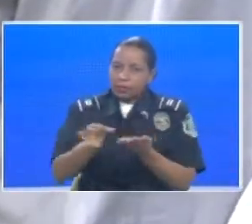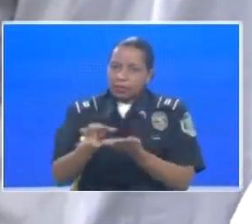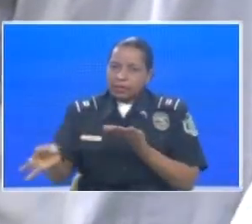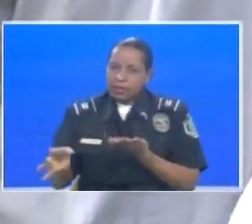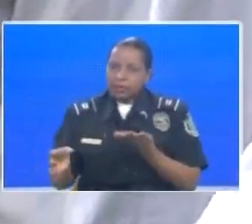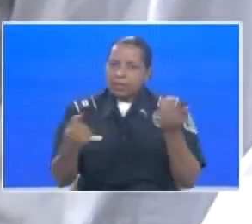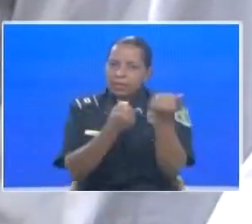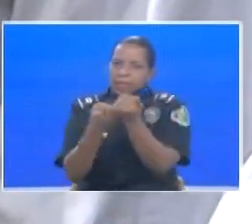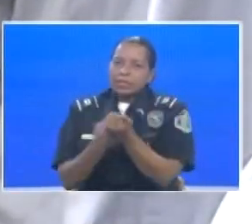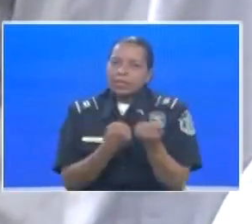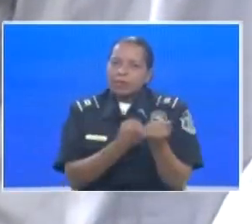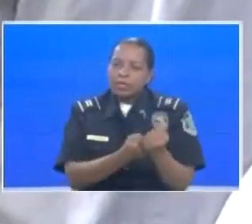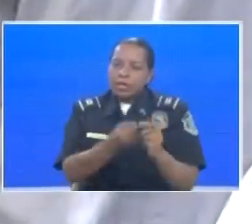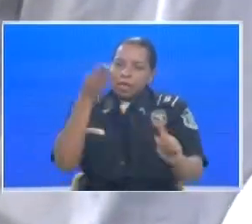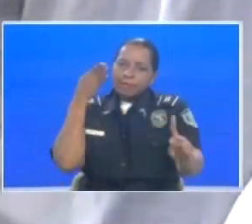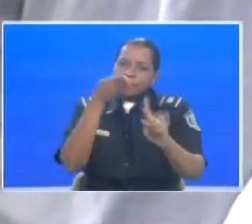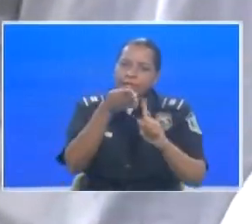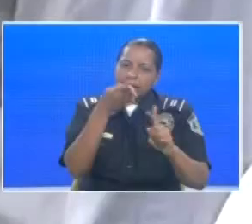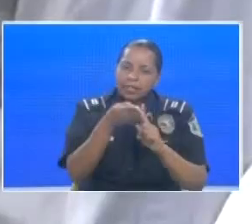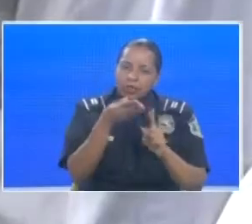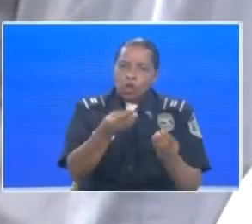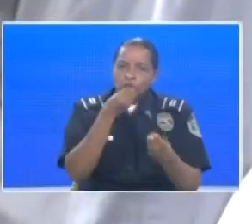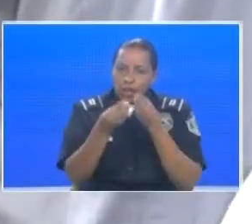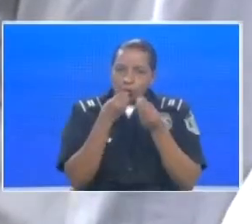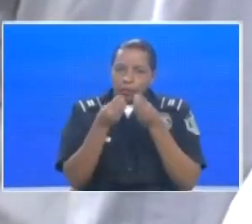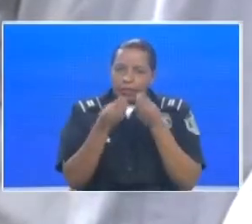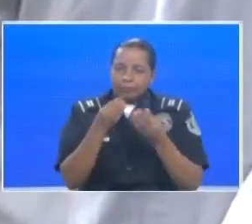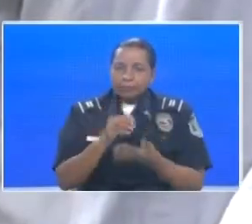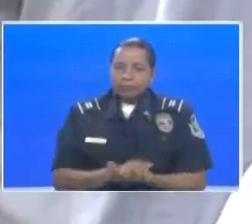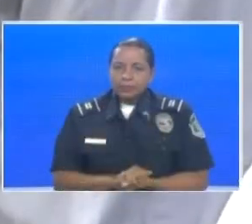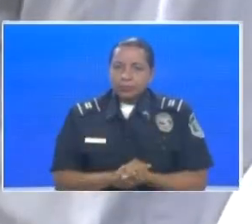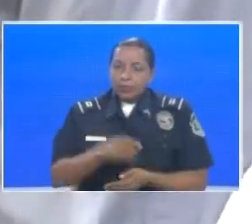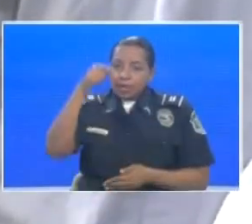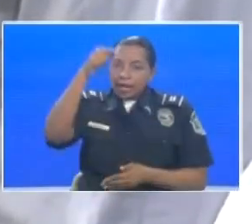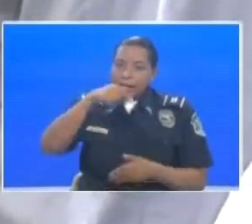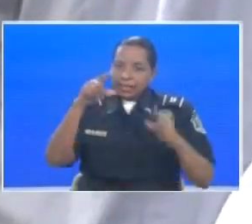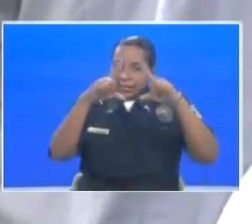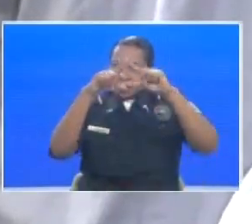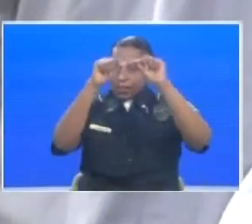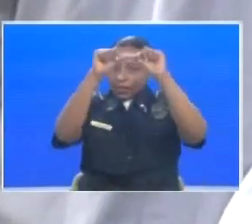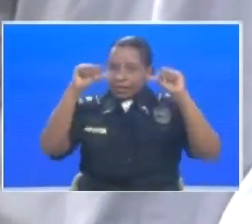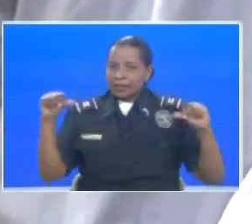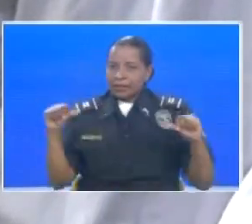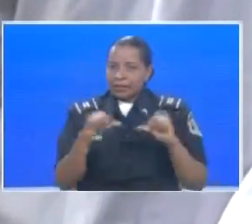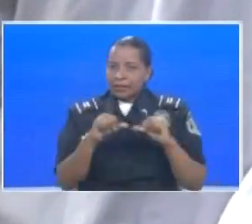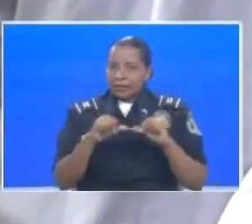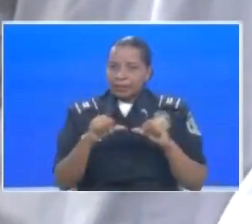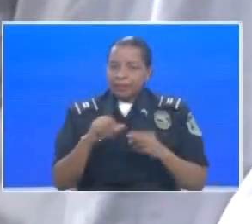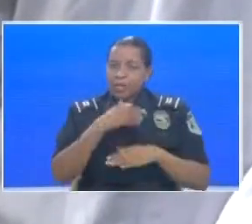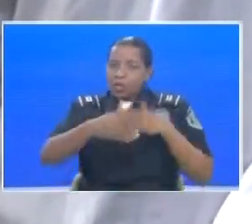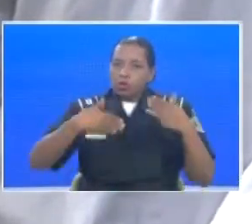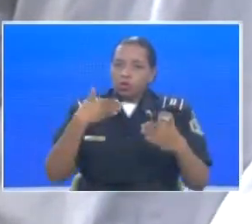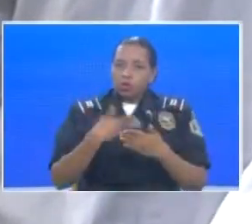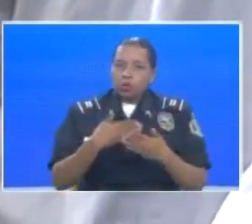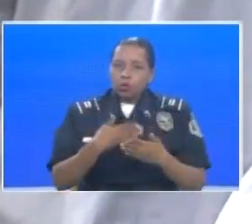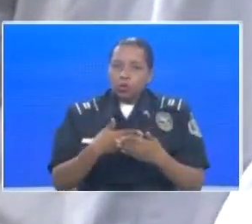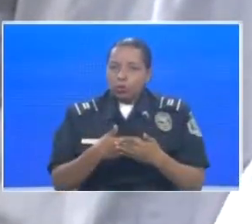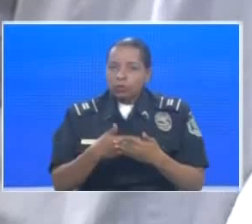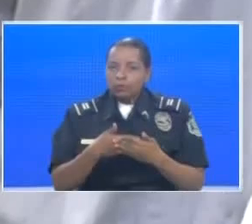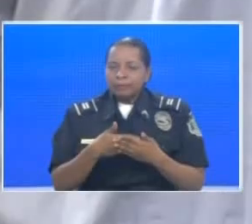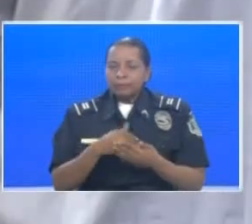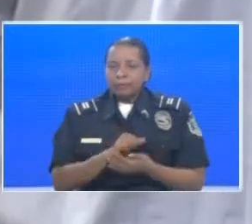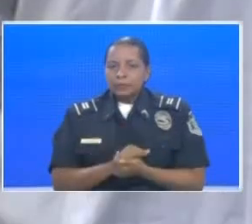el apoyo directo de comida. Aquí en Atlapa, todo lo que tenemos que se está viendo